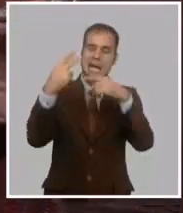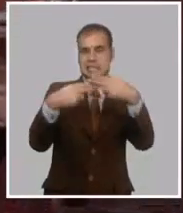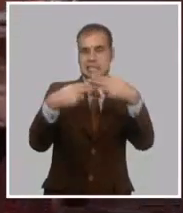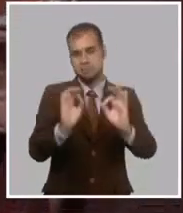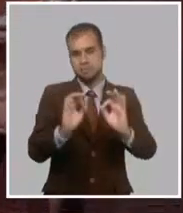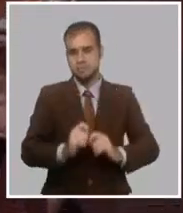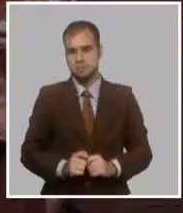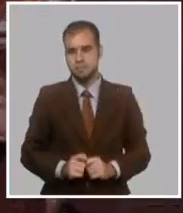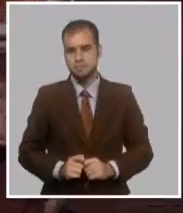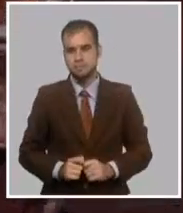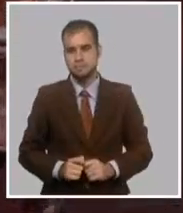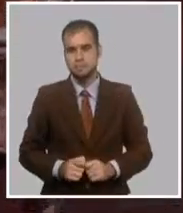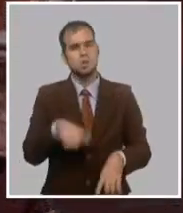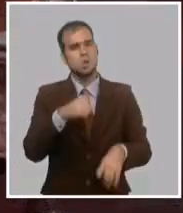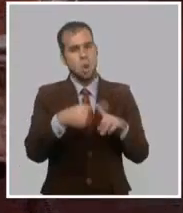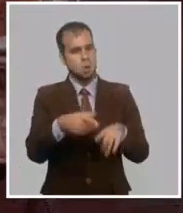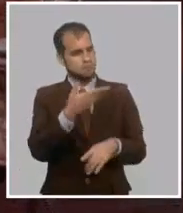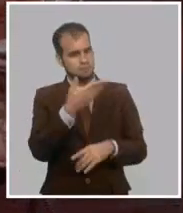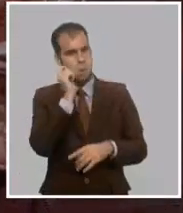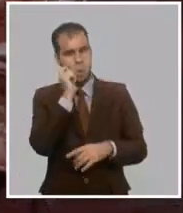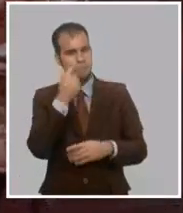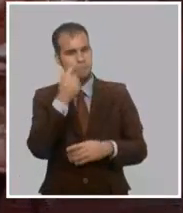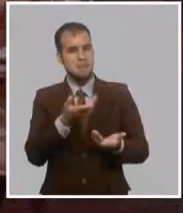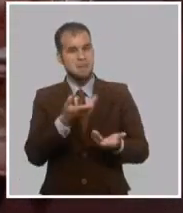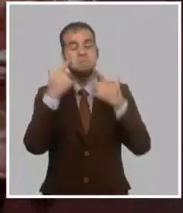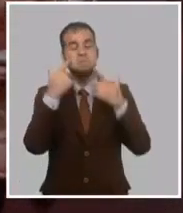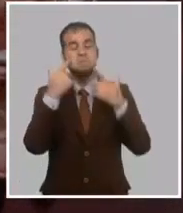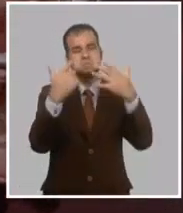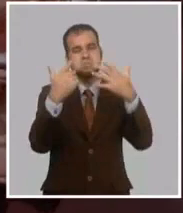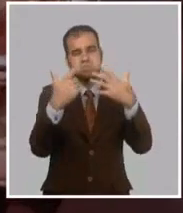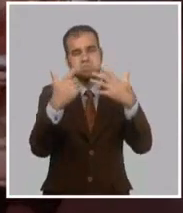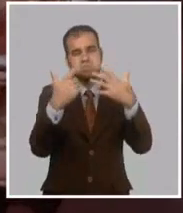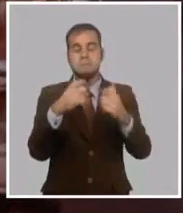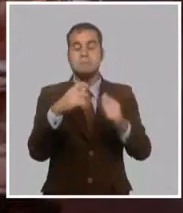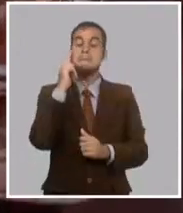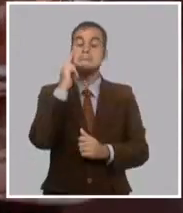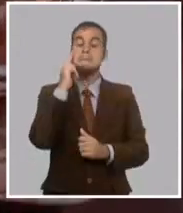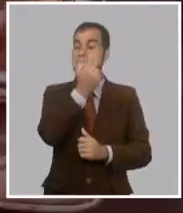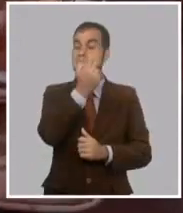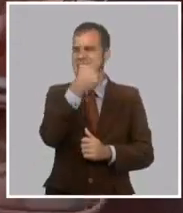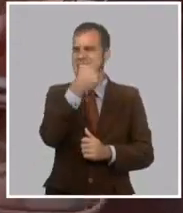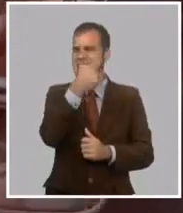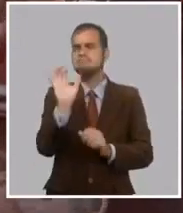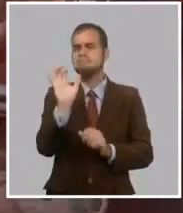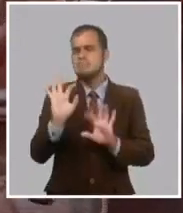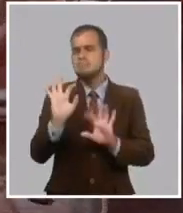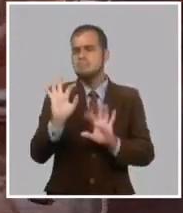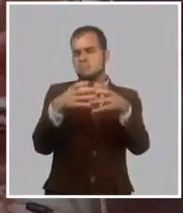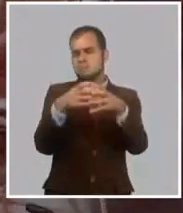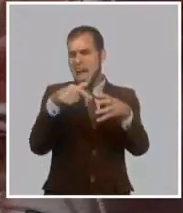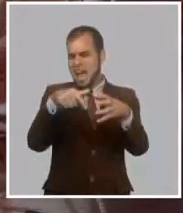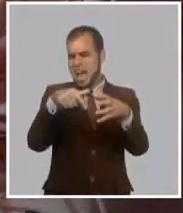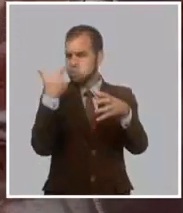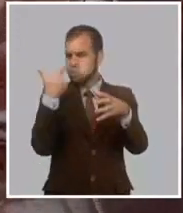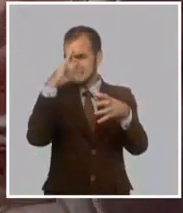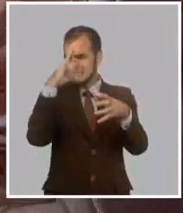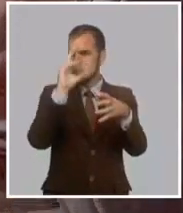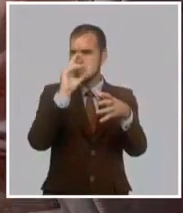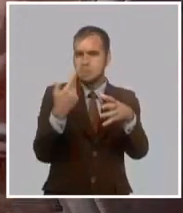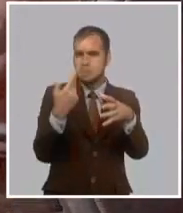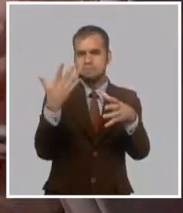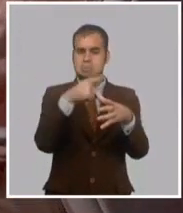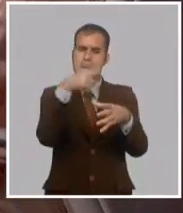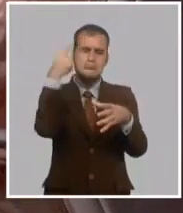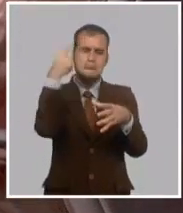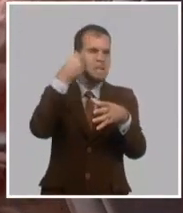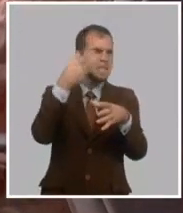Pero Pablo, ¿qué tan importante era para Martí el tema de la unidad? ¿Cómo concebía la unidad de las fuerzas revolucionarias